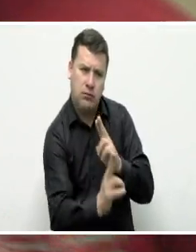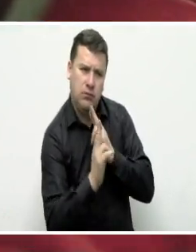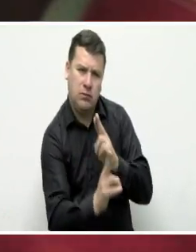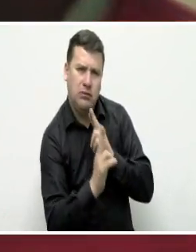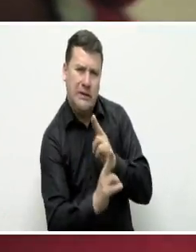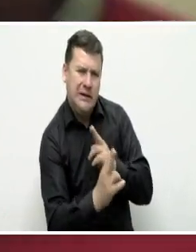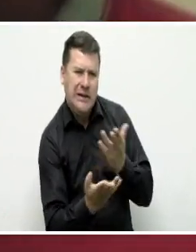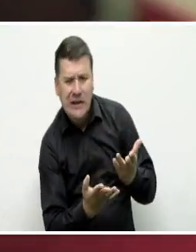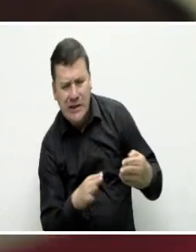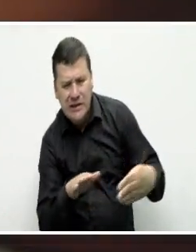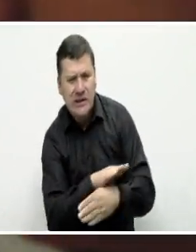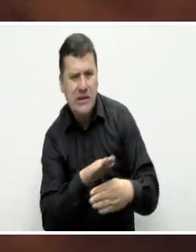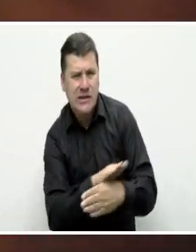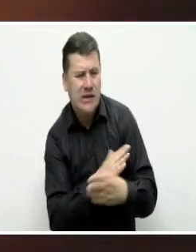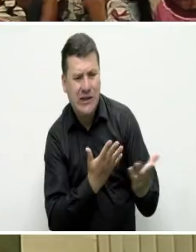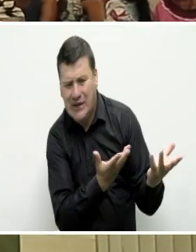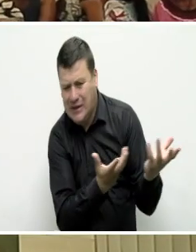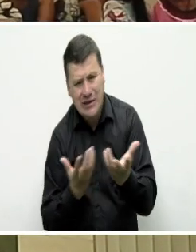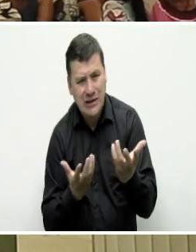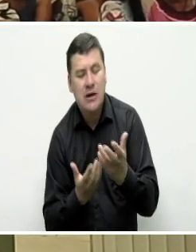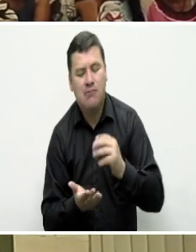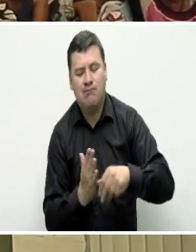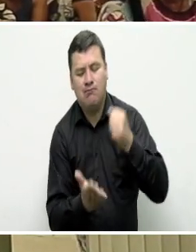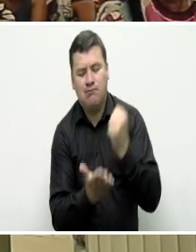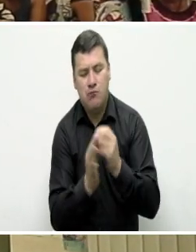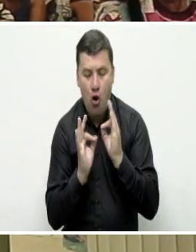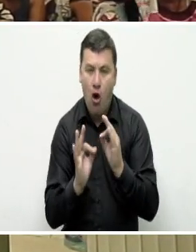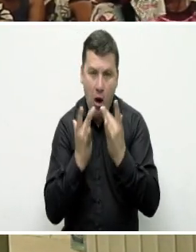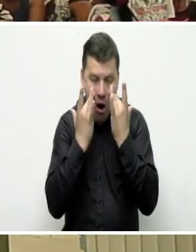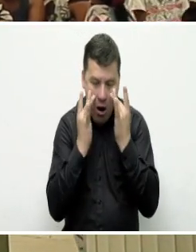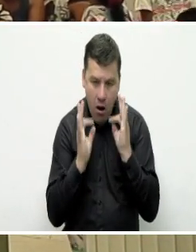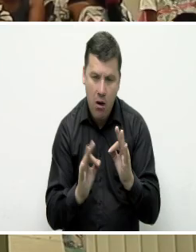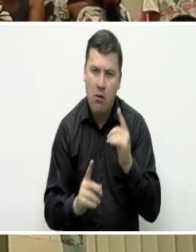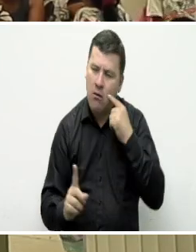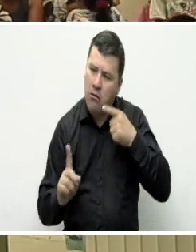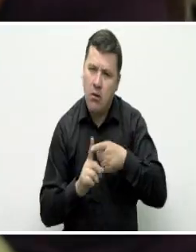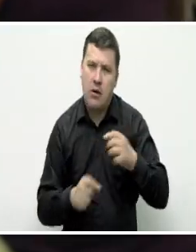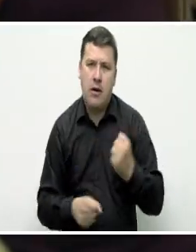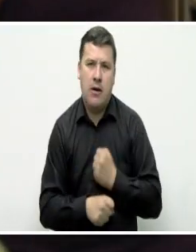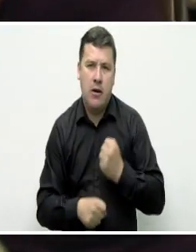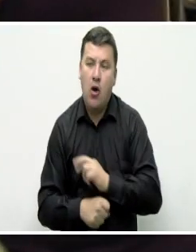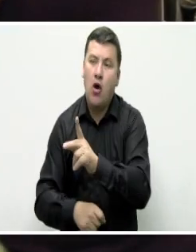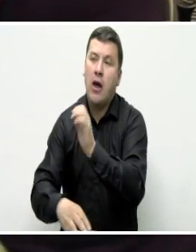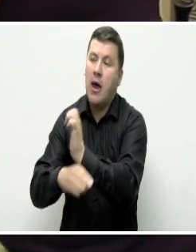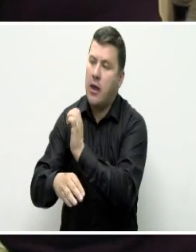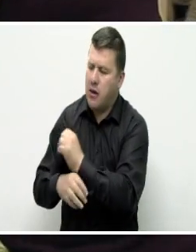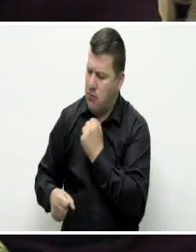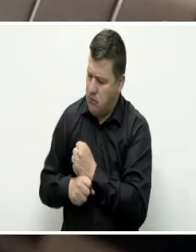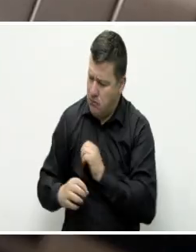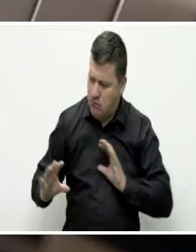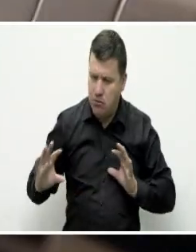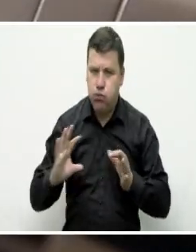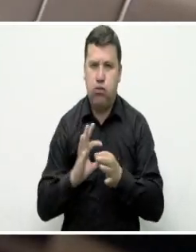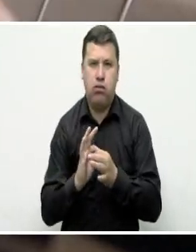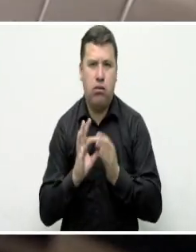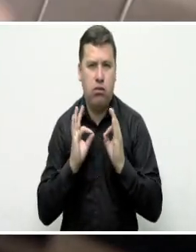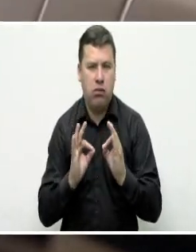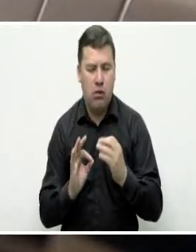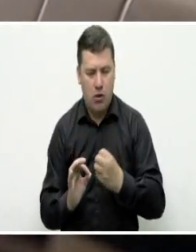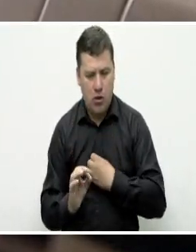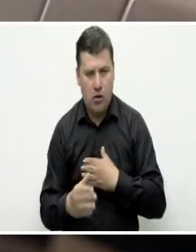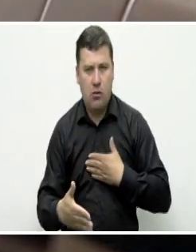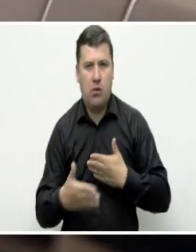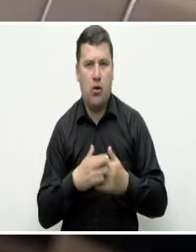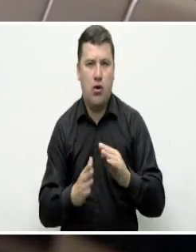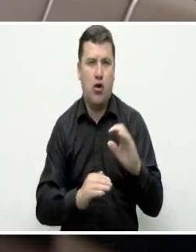este fenómeno migratorio y continuará avanzando en el trabajo conjunto con otras entidades para atender de manera oportuna a